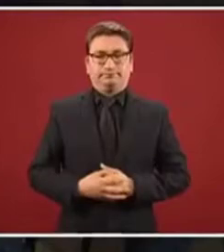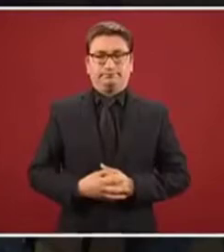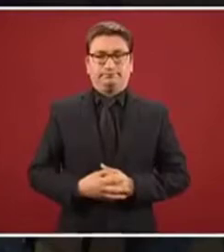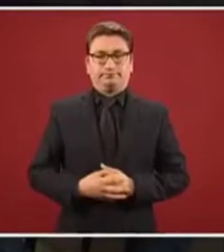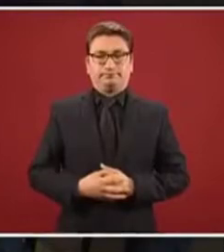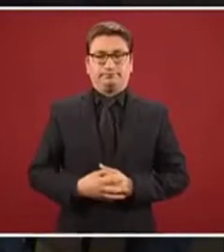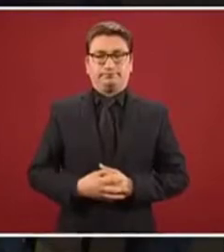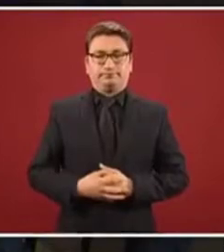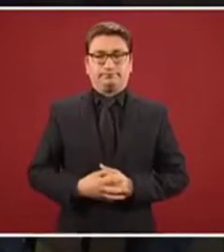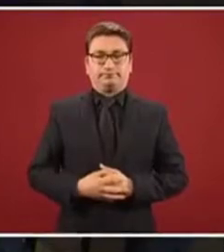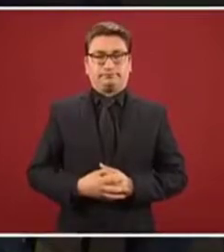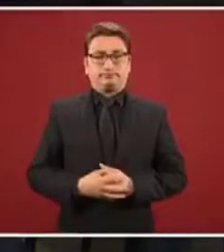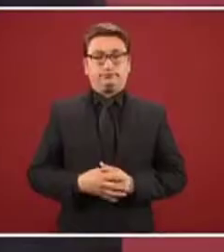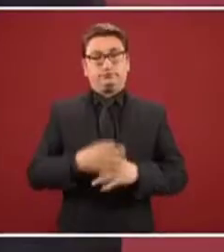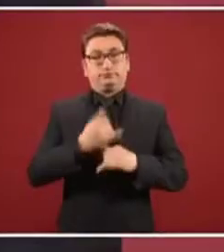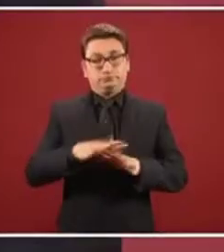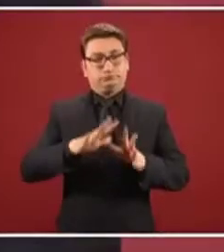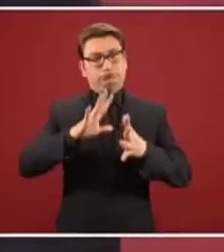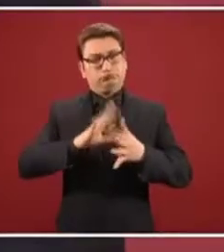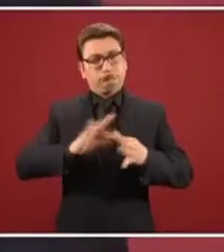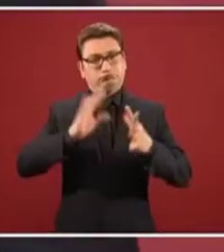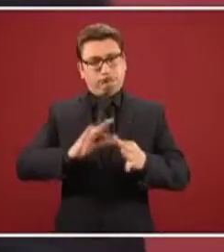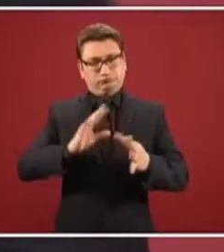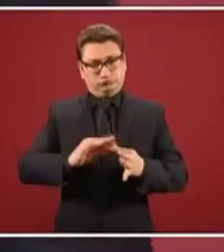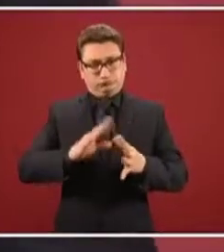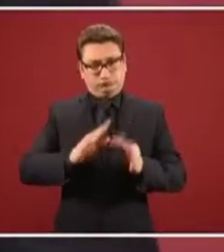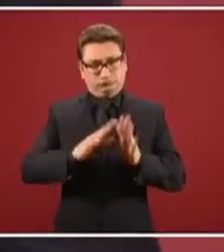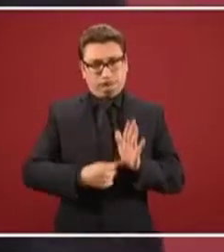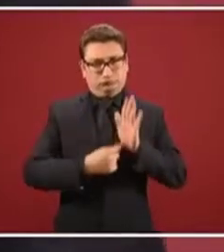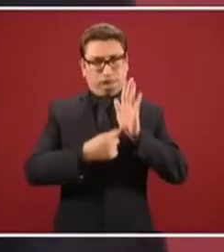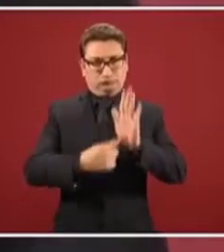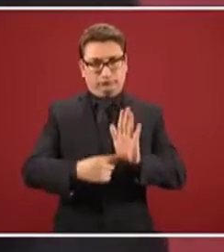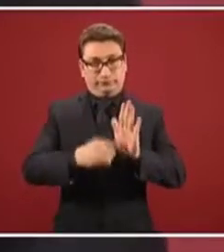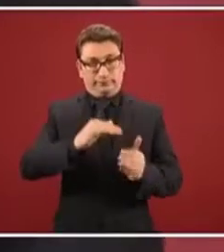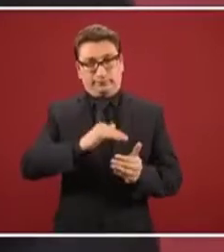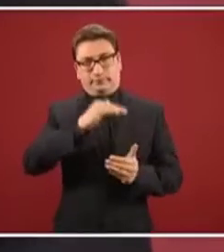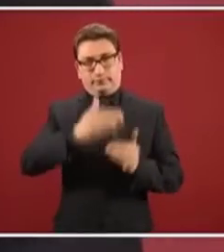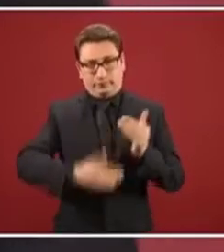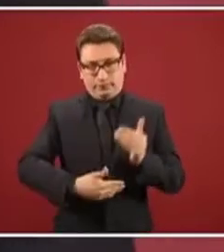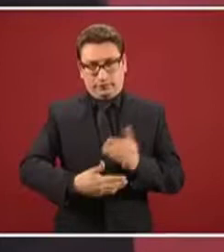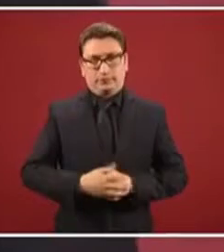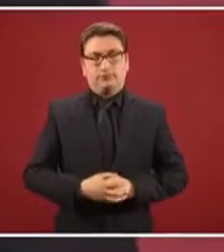terminando la presentación de este informe,